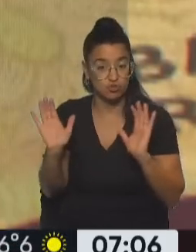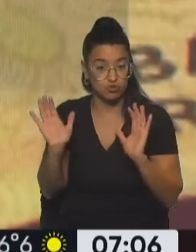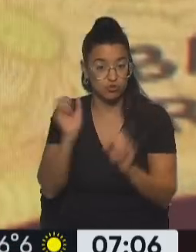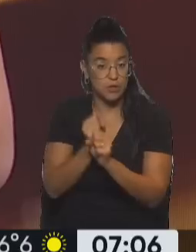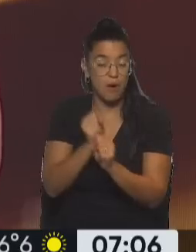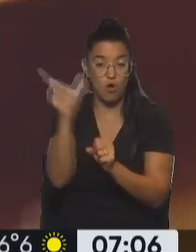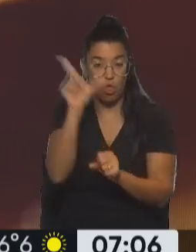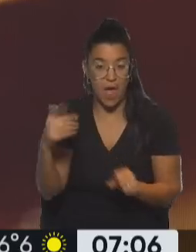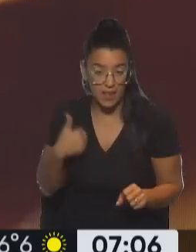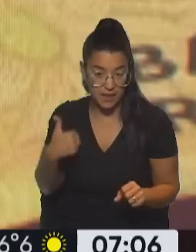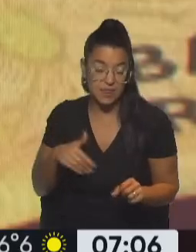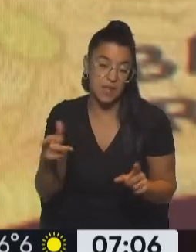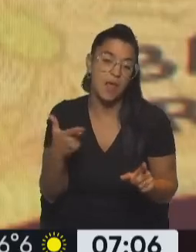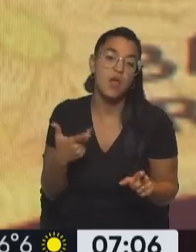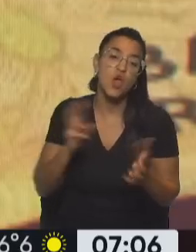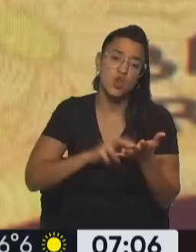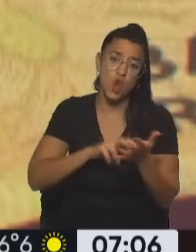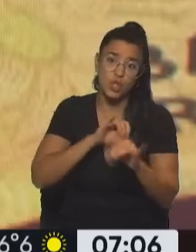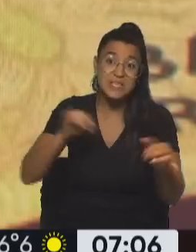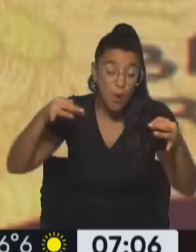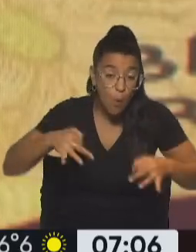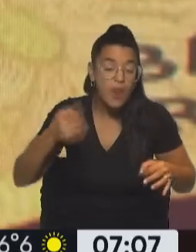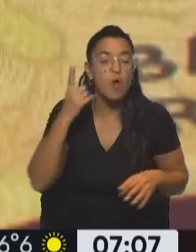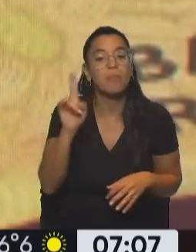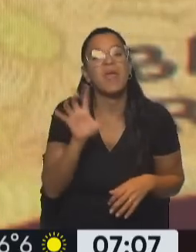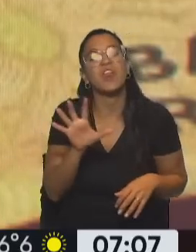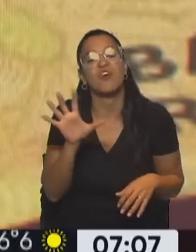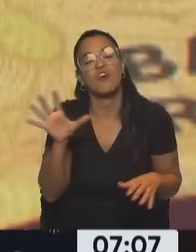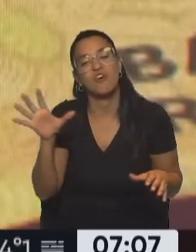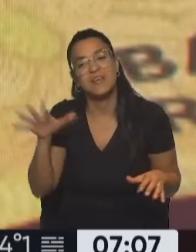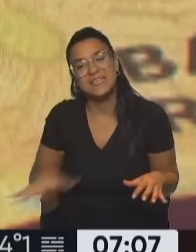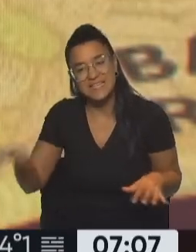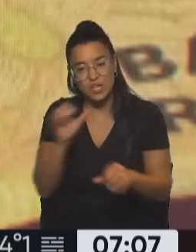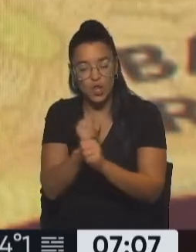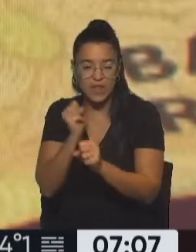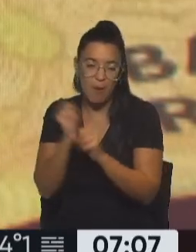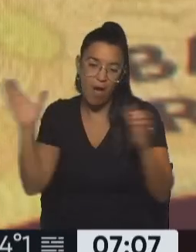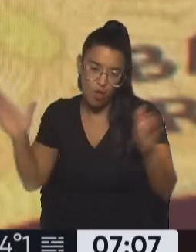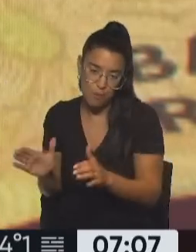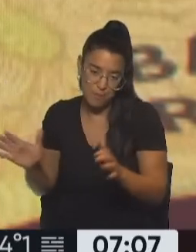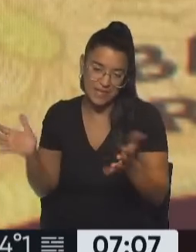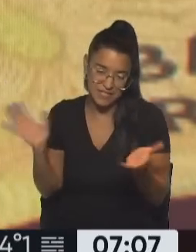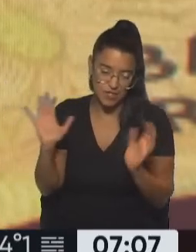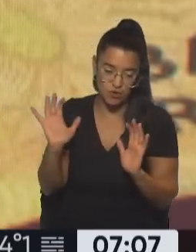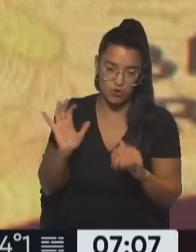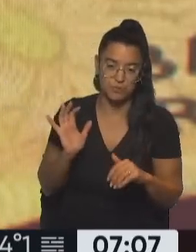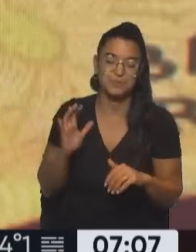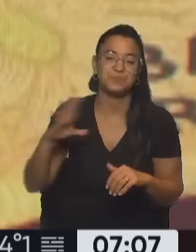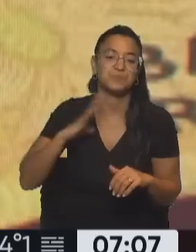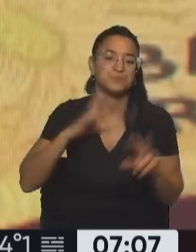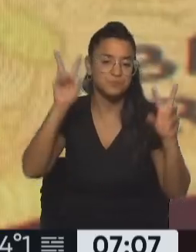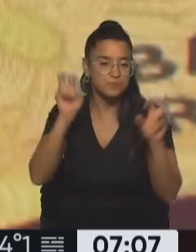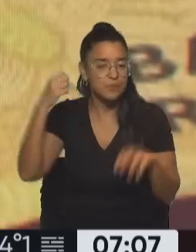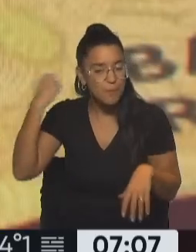la República Argentina. Es una gran noticia, reitero, pero es un sector muy minoritario y hay todavía temas